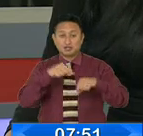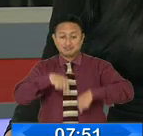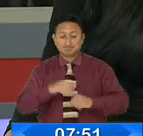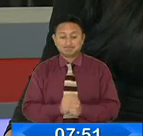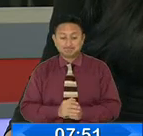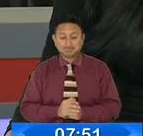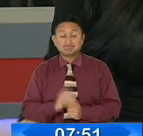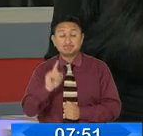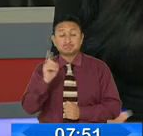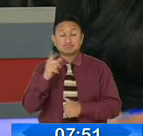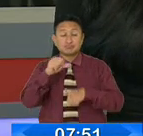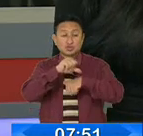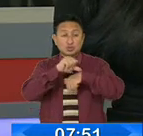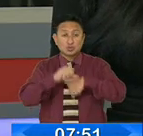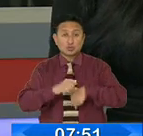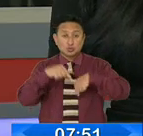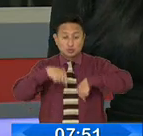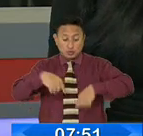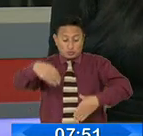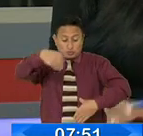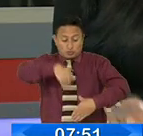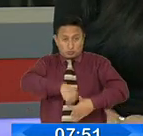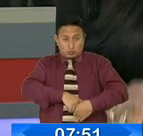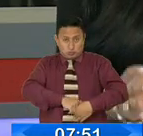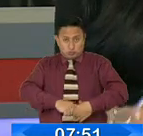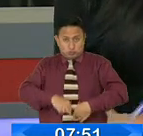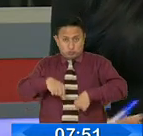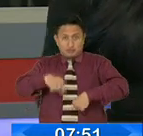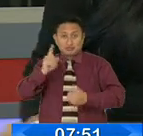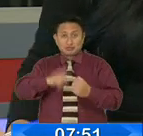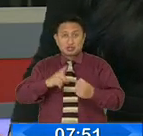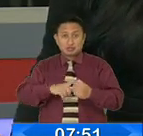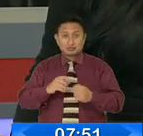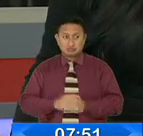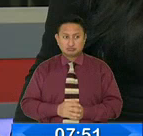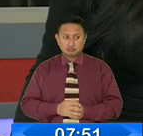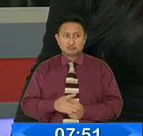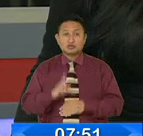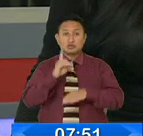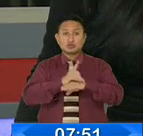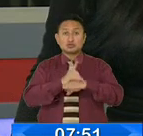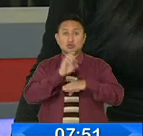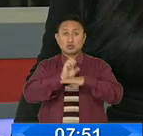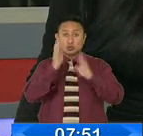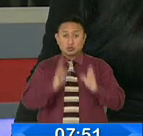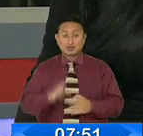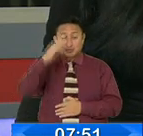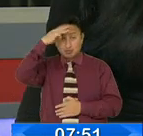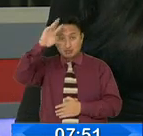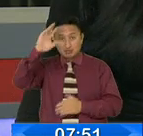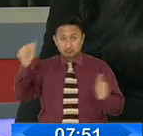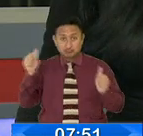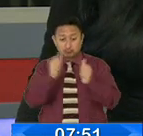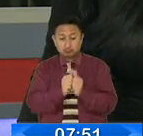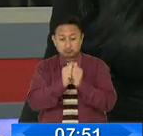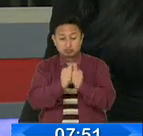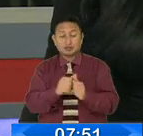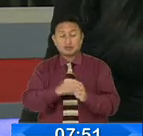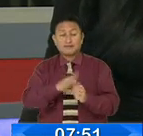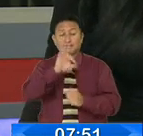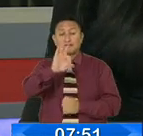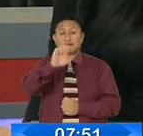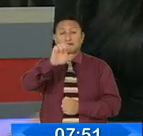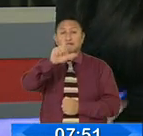La primera cirugía intrauterina en el país se realizó en Quito. Galenos, ecuatorianos y mexicanos operaron a Felipe cuando